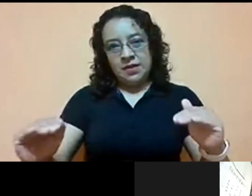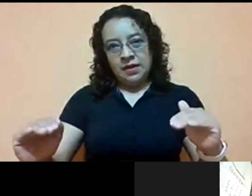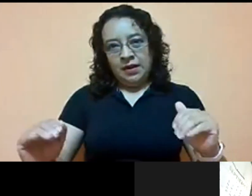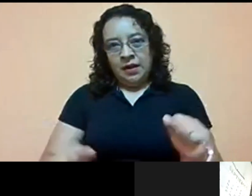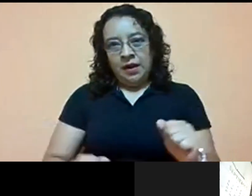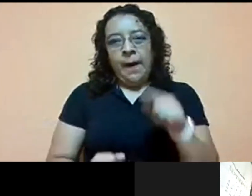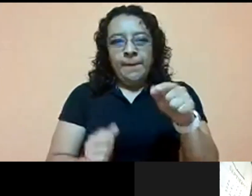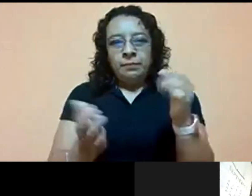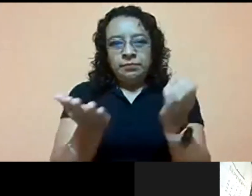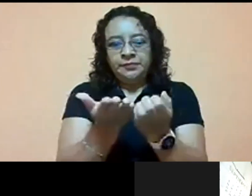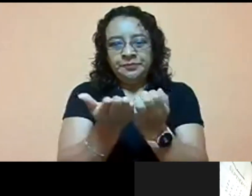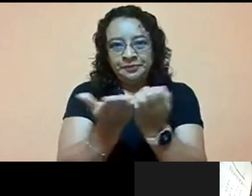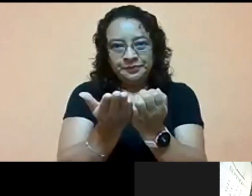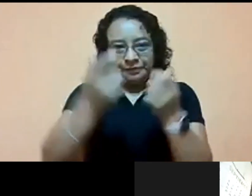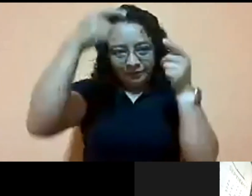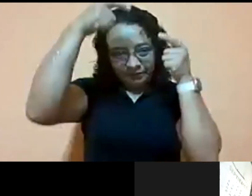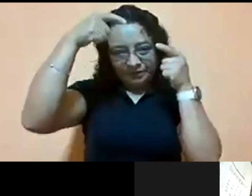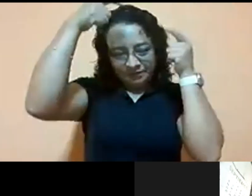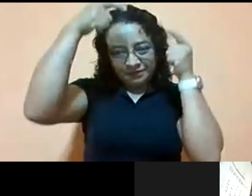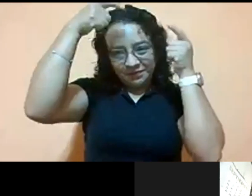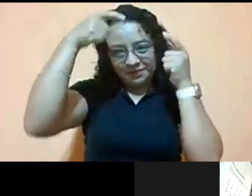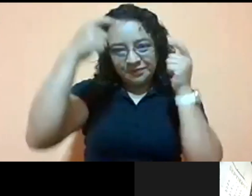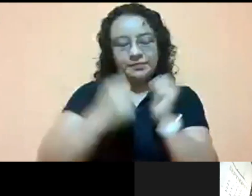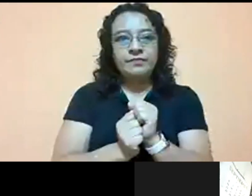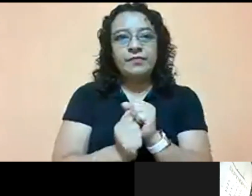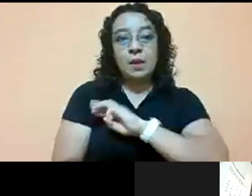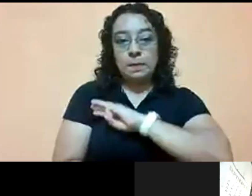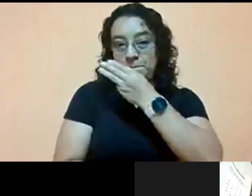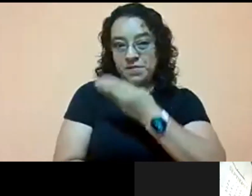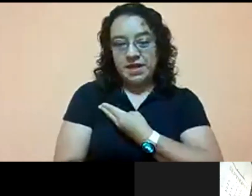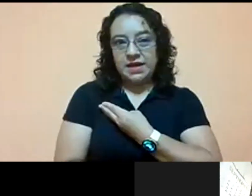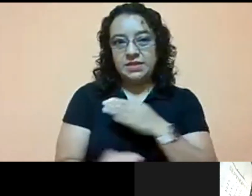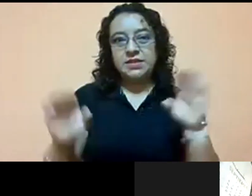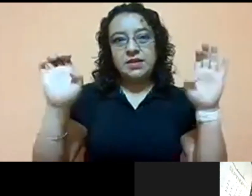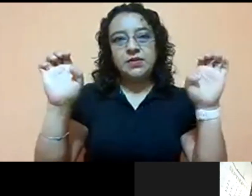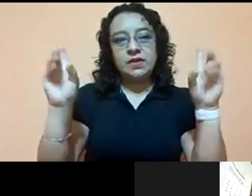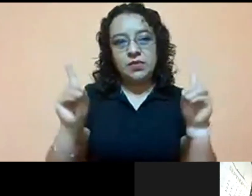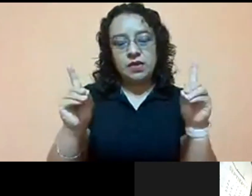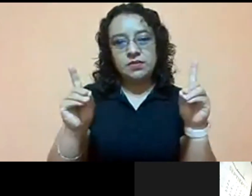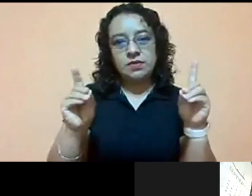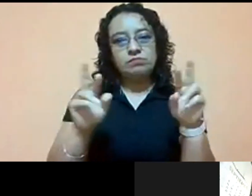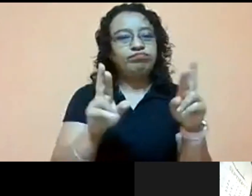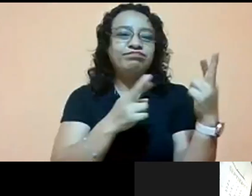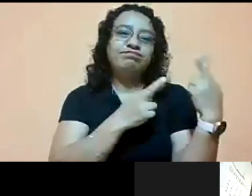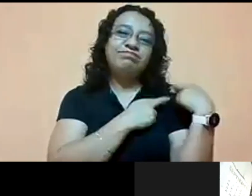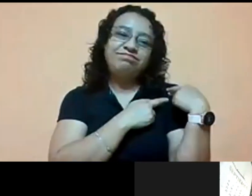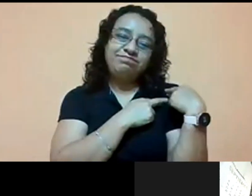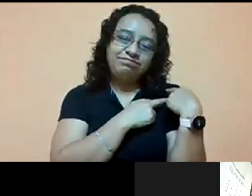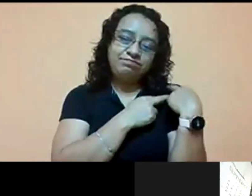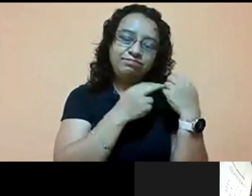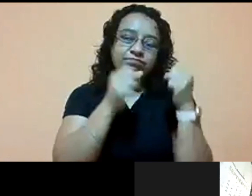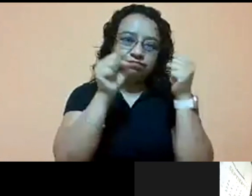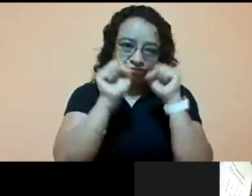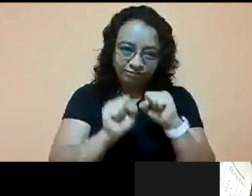escuela. Saben que para nosotros como Ministerio de Educación es un gran compromiso poderles ayudar. Y en lo que